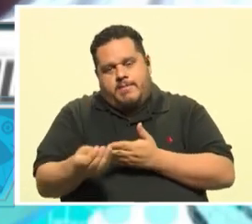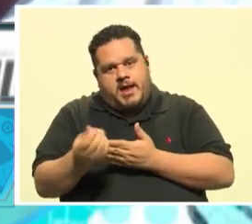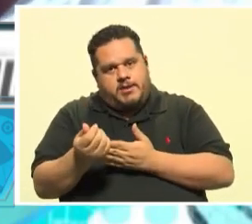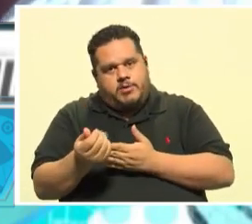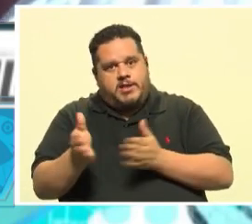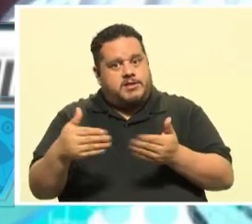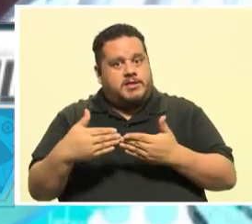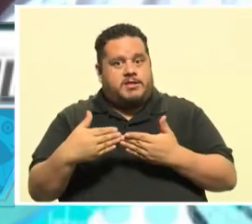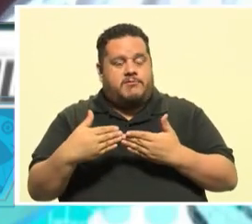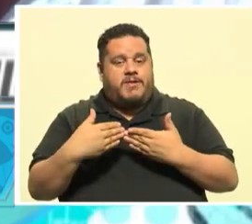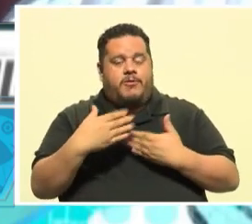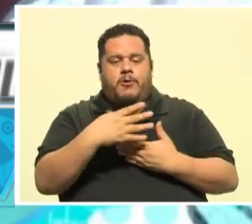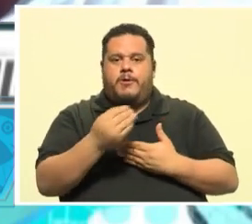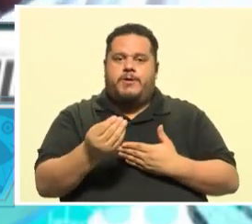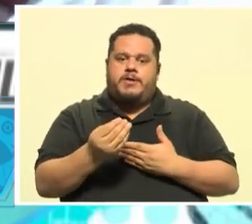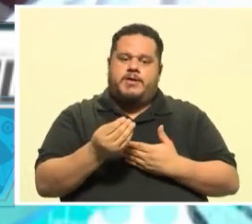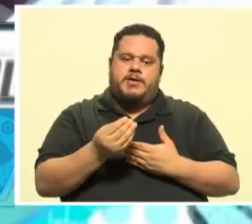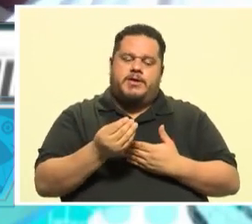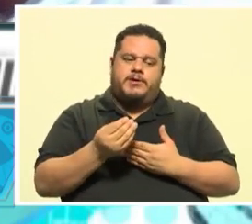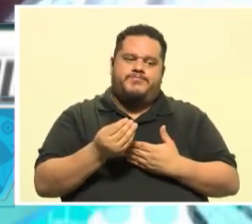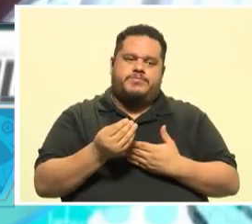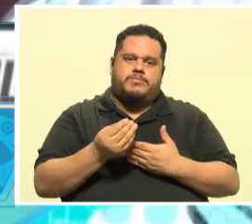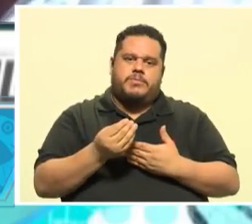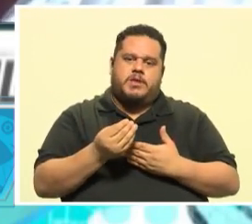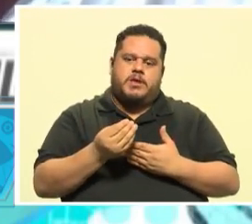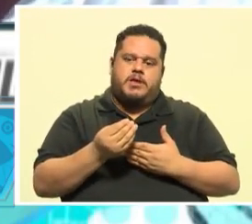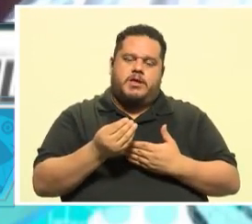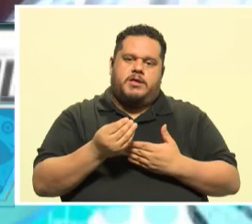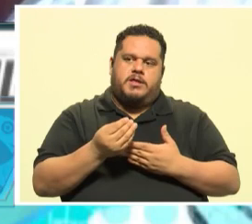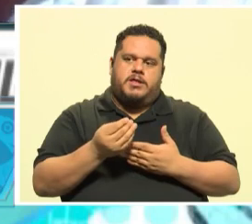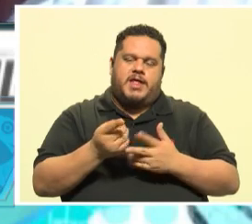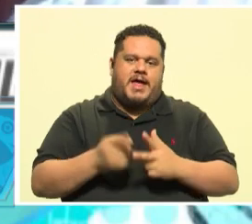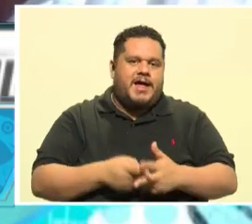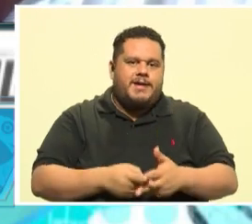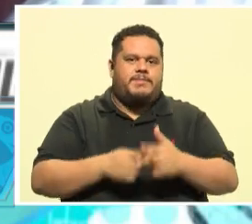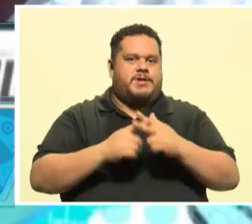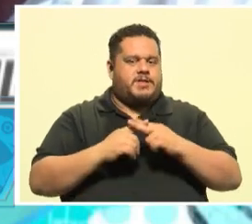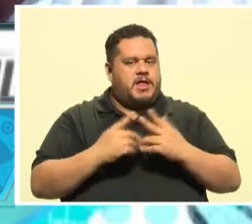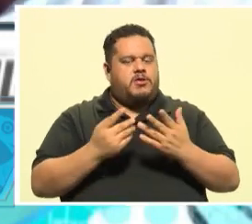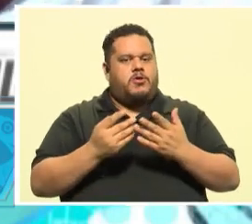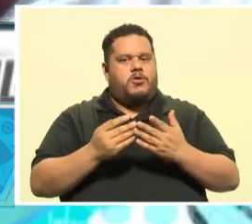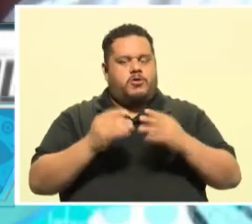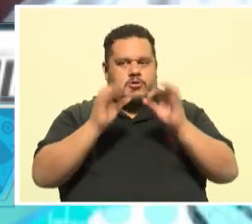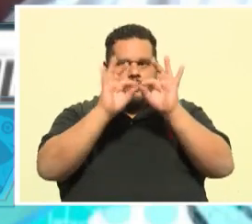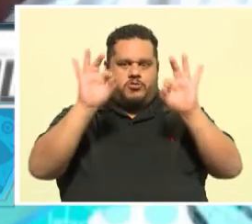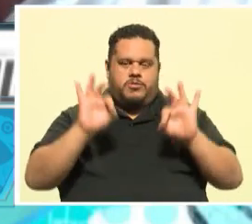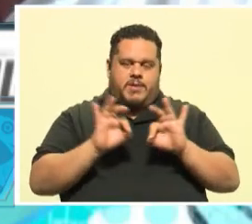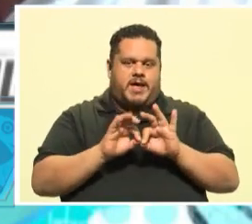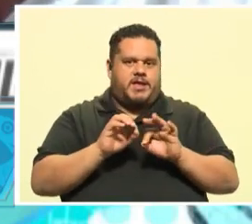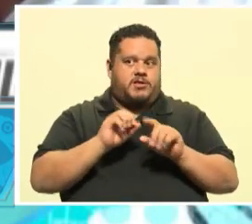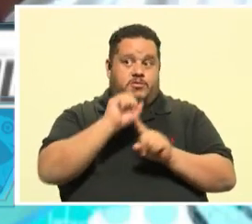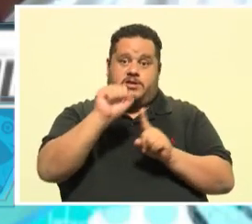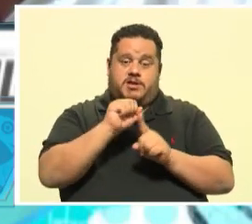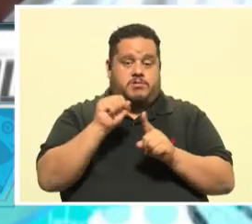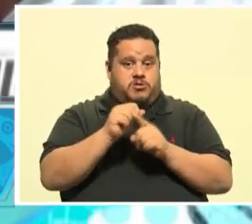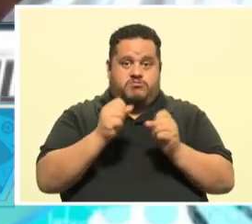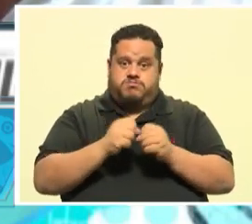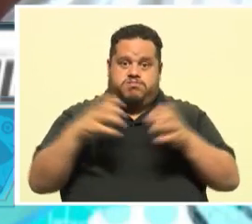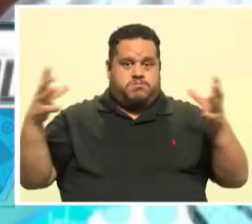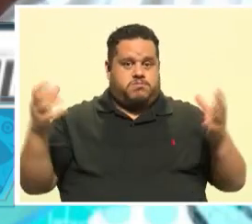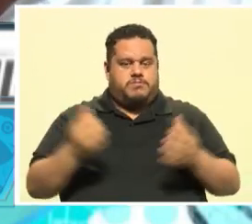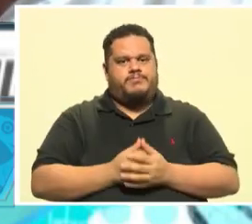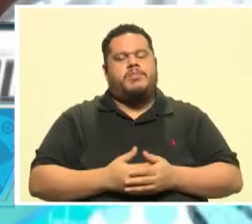explosivo porque la mitad de los jóvenes de Centroamérica sueñan con irse de sus países, pero no hay a